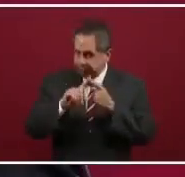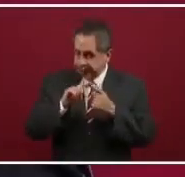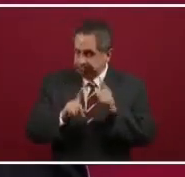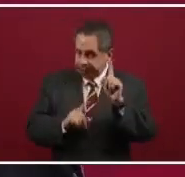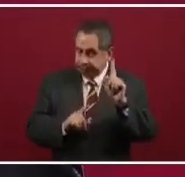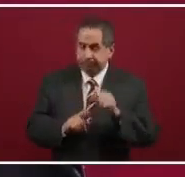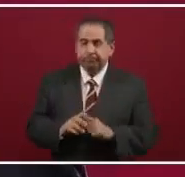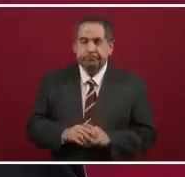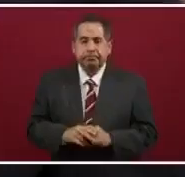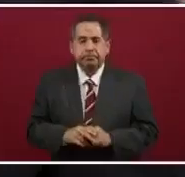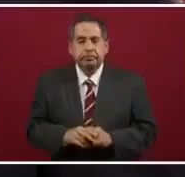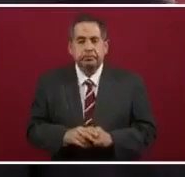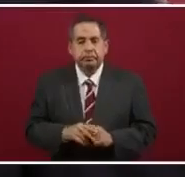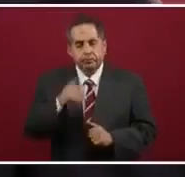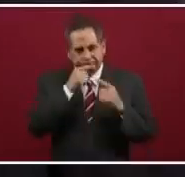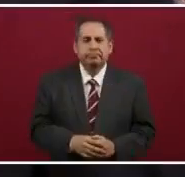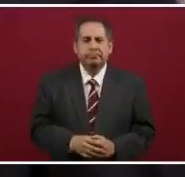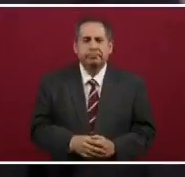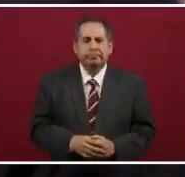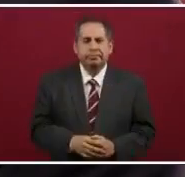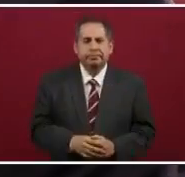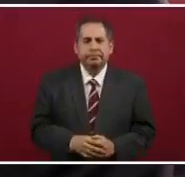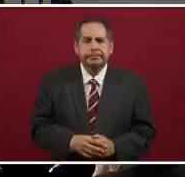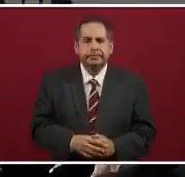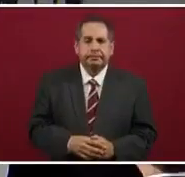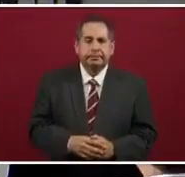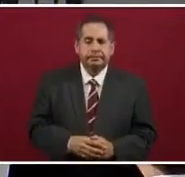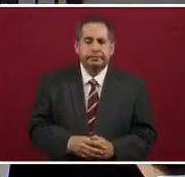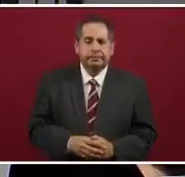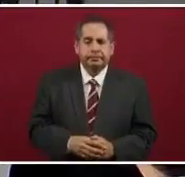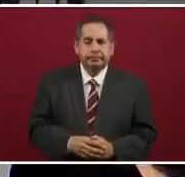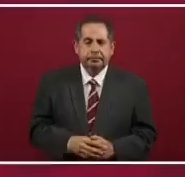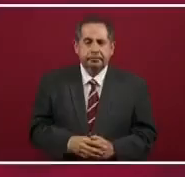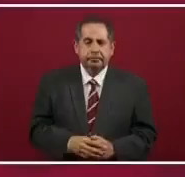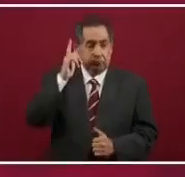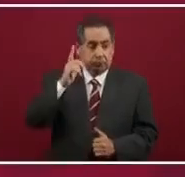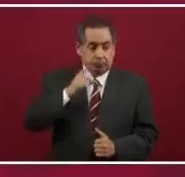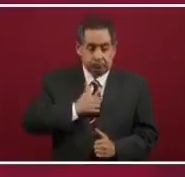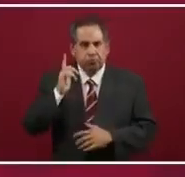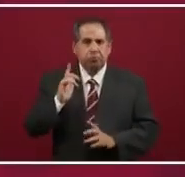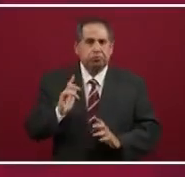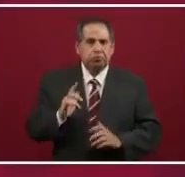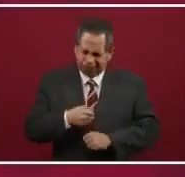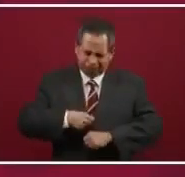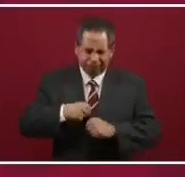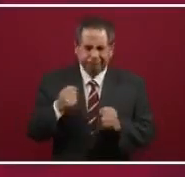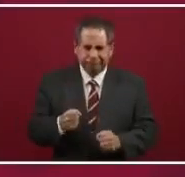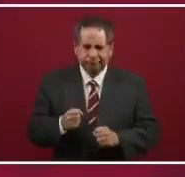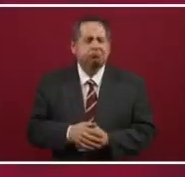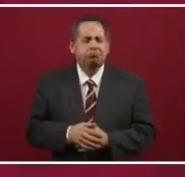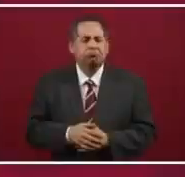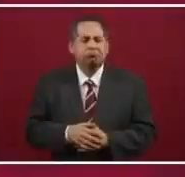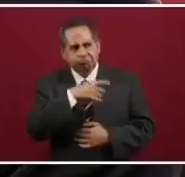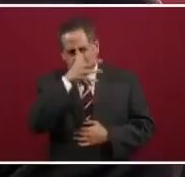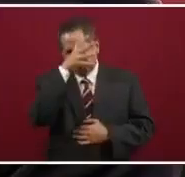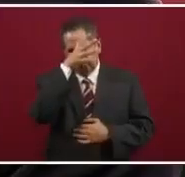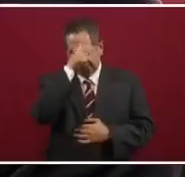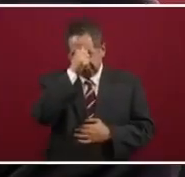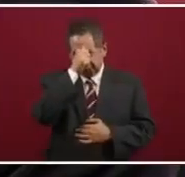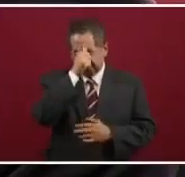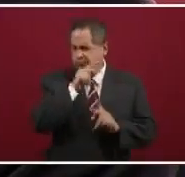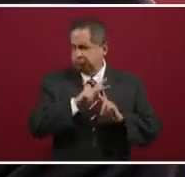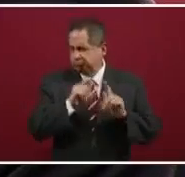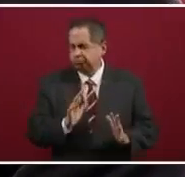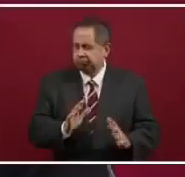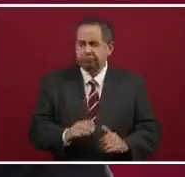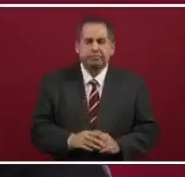primero, sí, creo que se va a llegar a un acuerdo. Espero no equivocarme. Estoy seguro de que se va a llegar a un